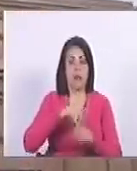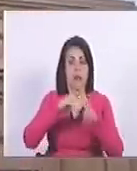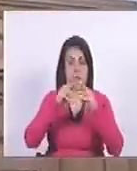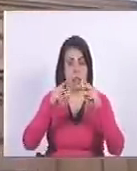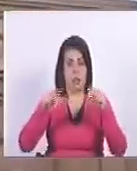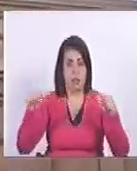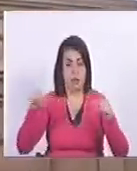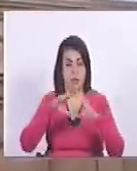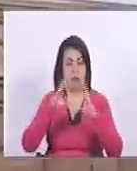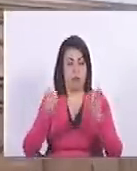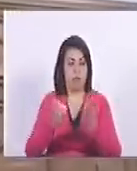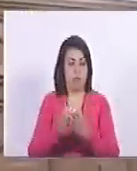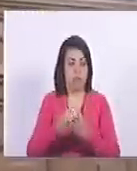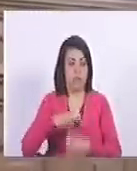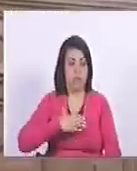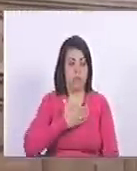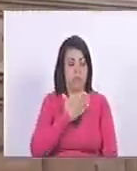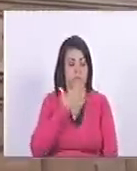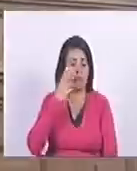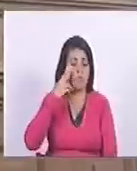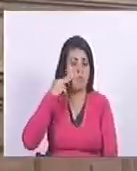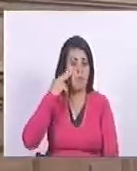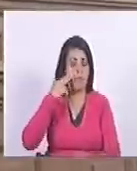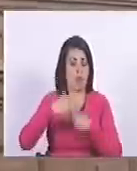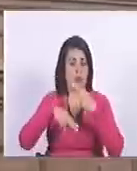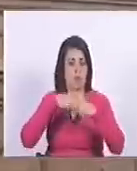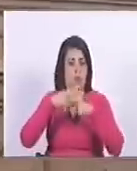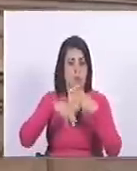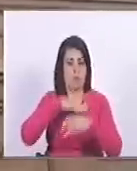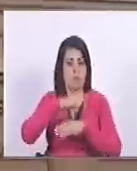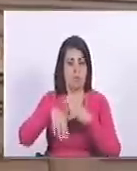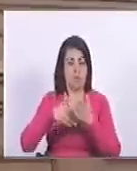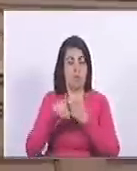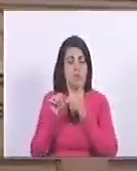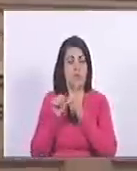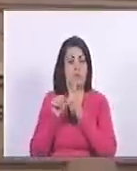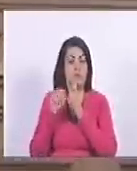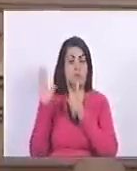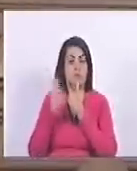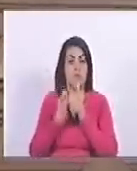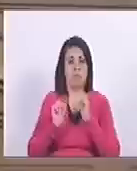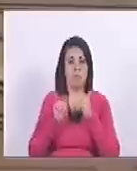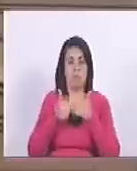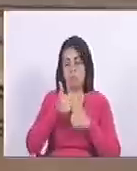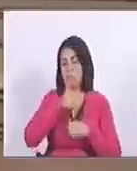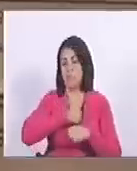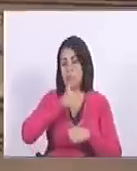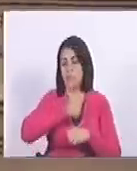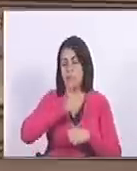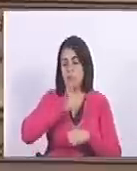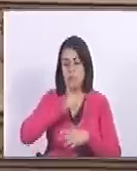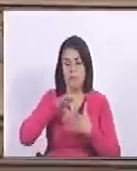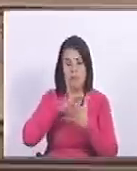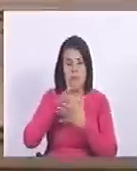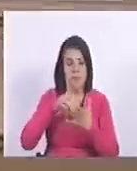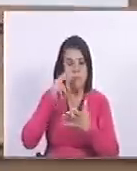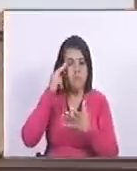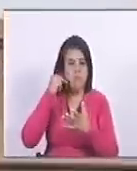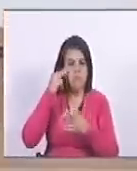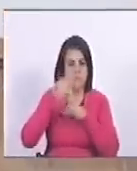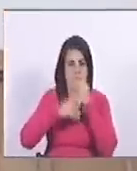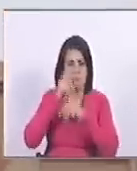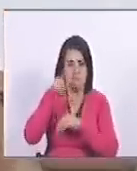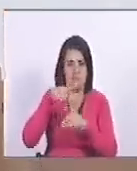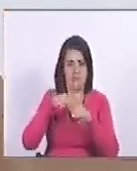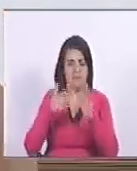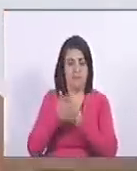con el mundo. También el canto afrodescendiente, para no olvidar de dónde venimos, de la resistencia, ese canto afrodescendiente que